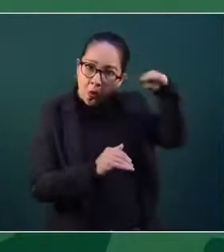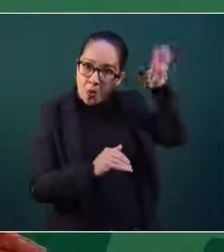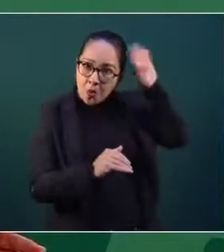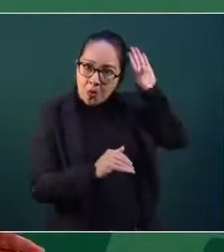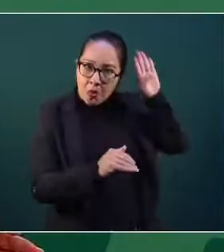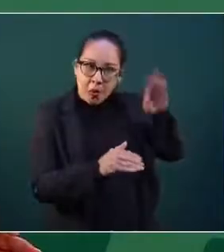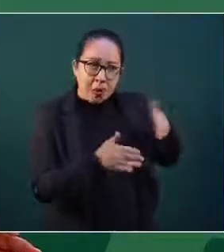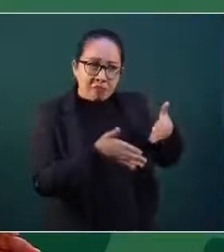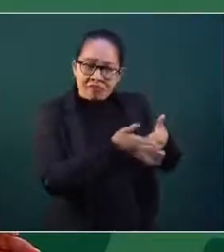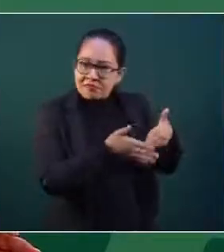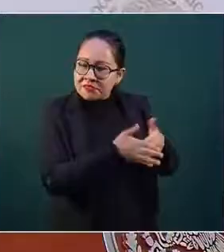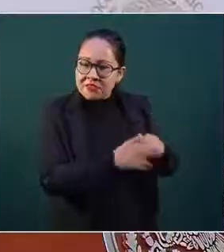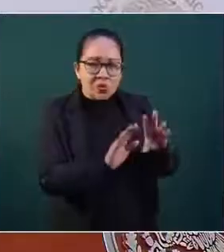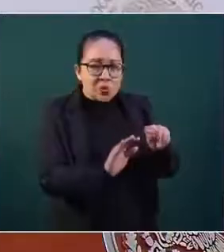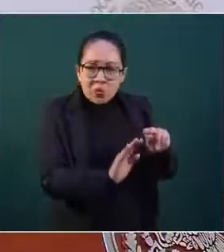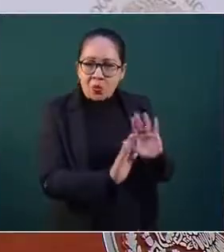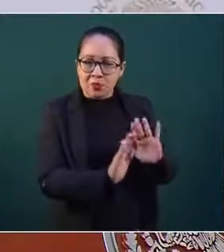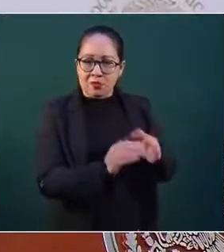la inmensa mayoría.